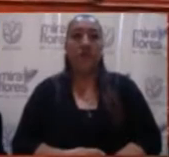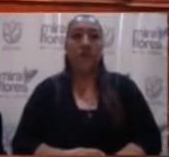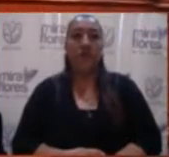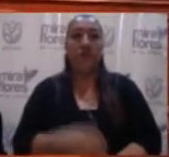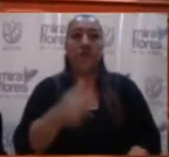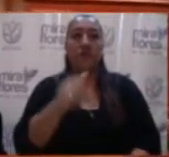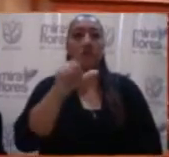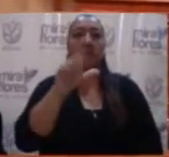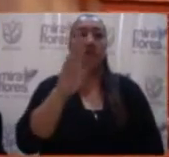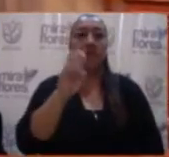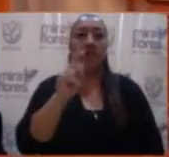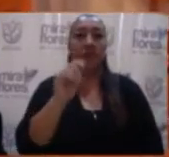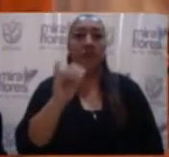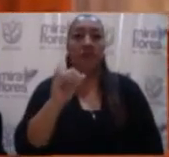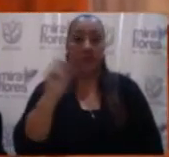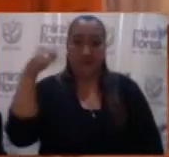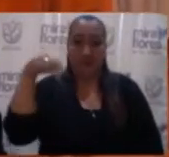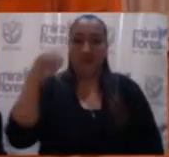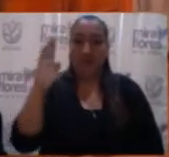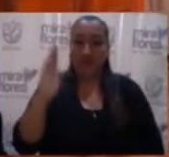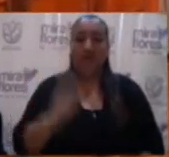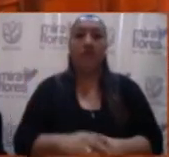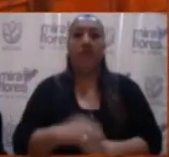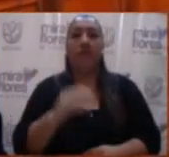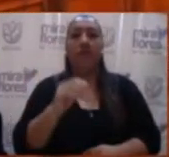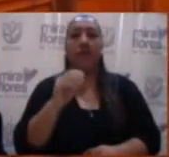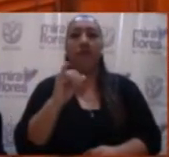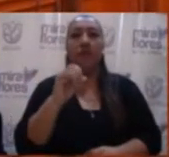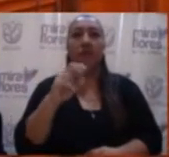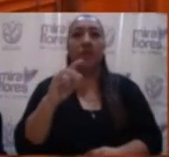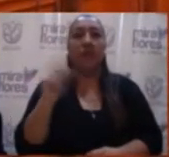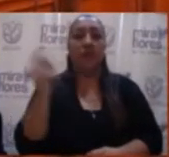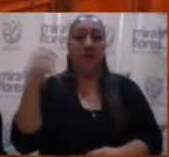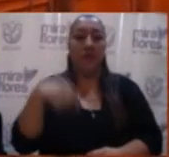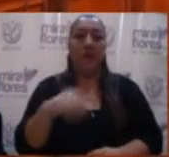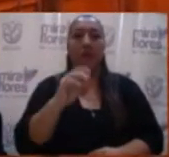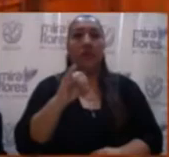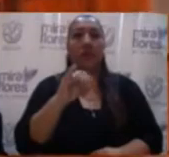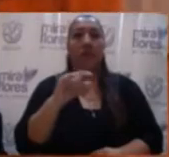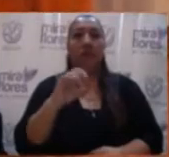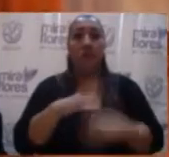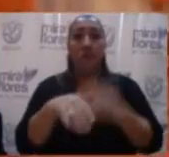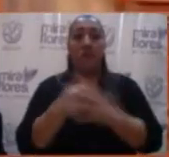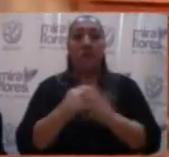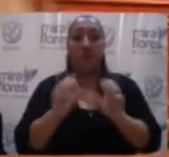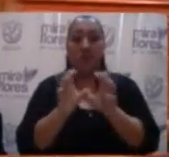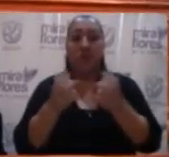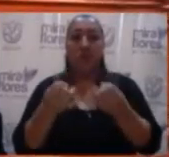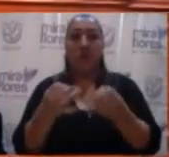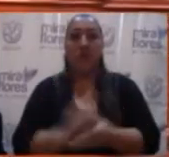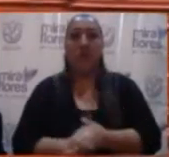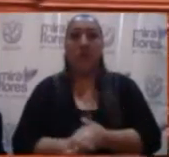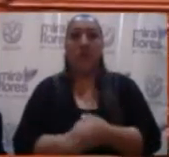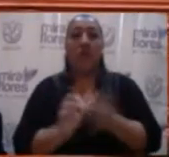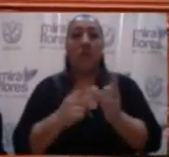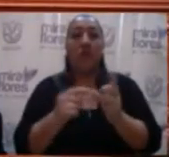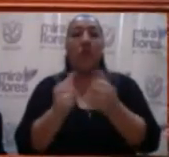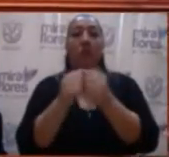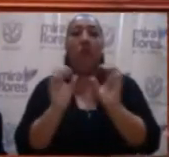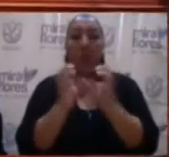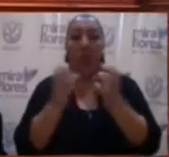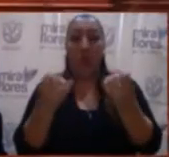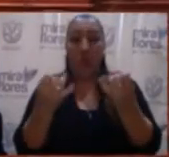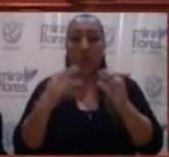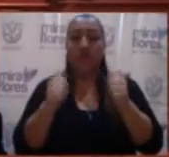de Albertis González del Río. Valia Isabel Barak Pastor. Hay quórum, señor alcalde. Con el quórum